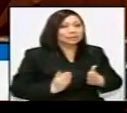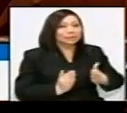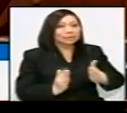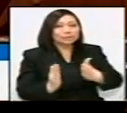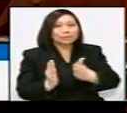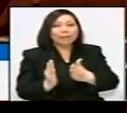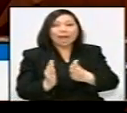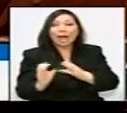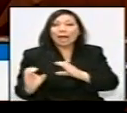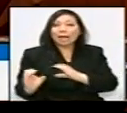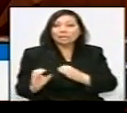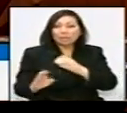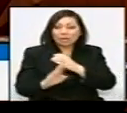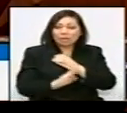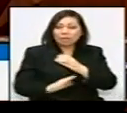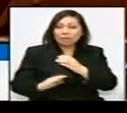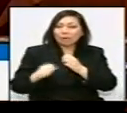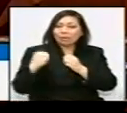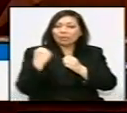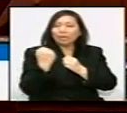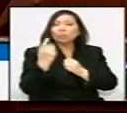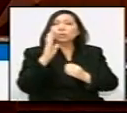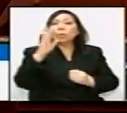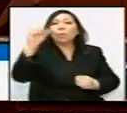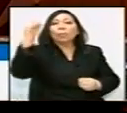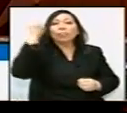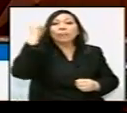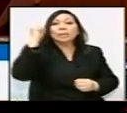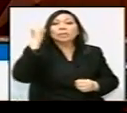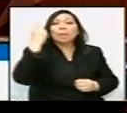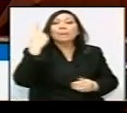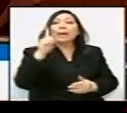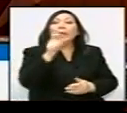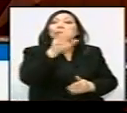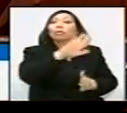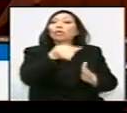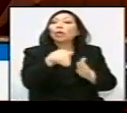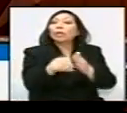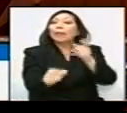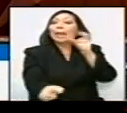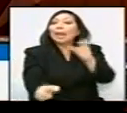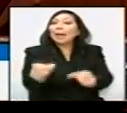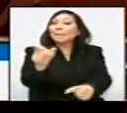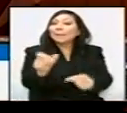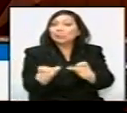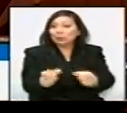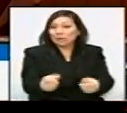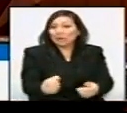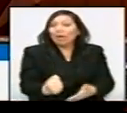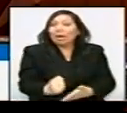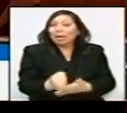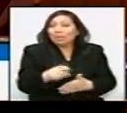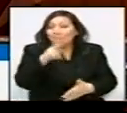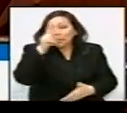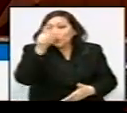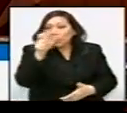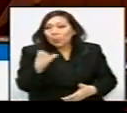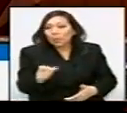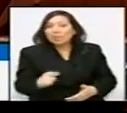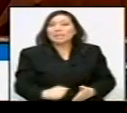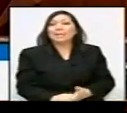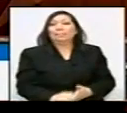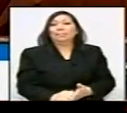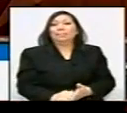de construir los cimientos de un Estado de Derecho al servicio de los peruanos y de la mano de los peruanos. Llevamos a